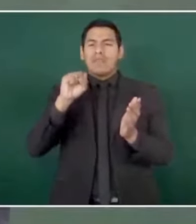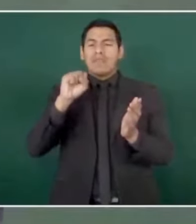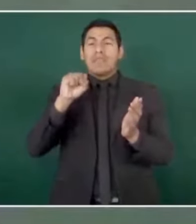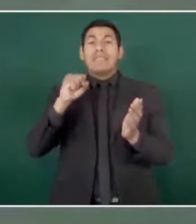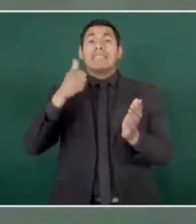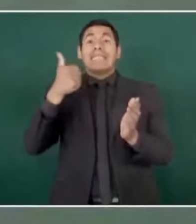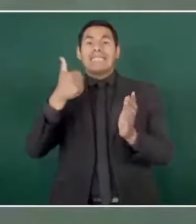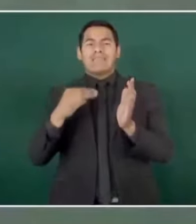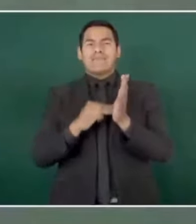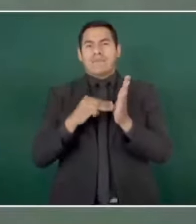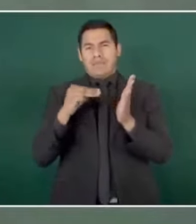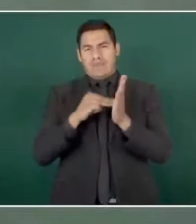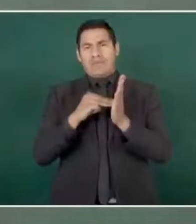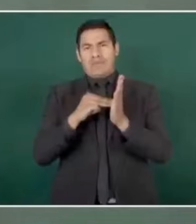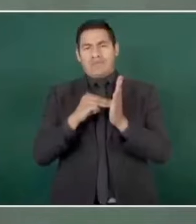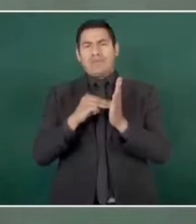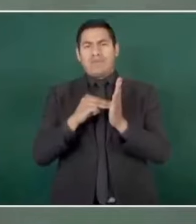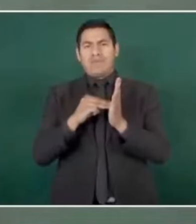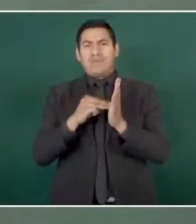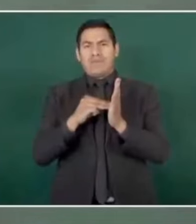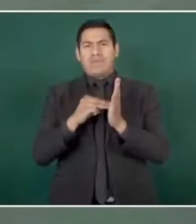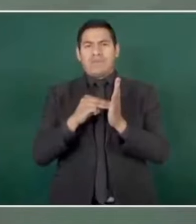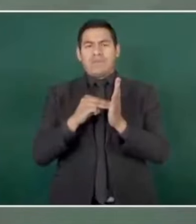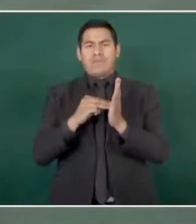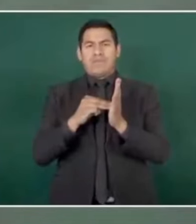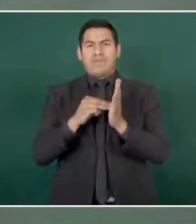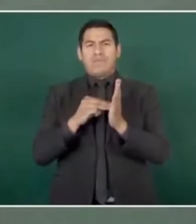2.366 millones. Y